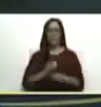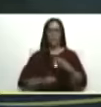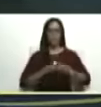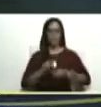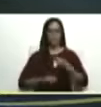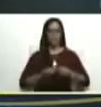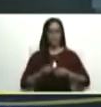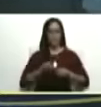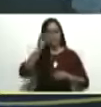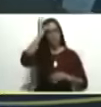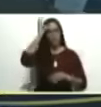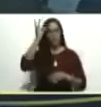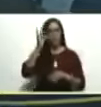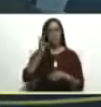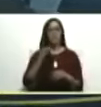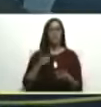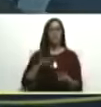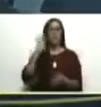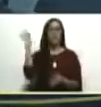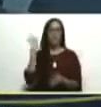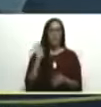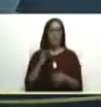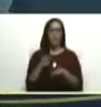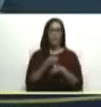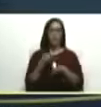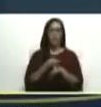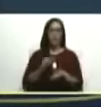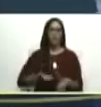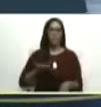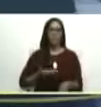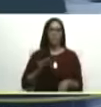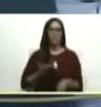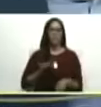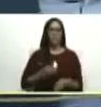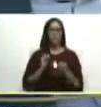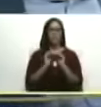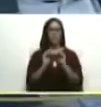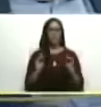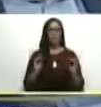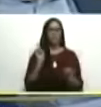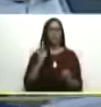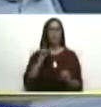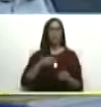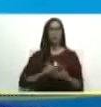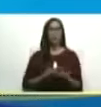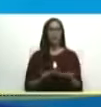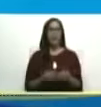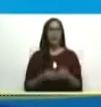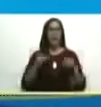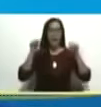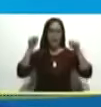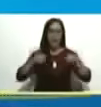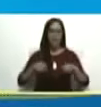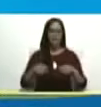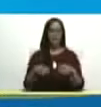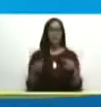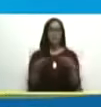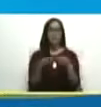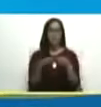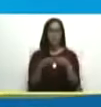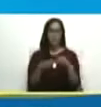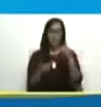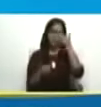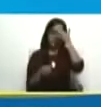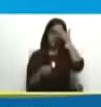el Consejo Federal de Gobierno con importantes anuncios que usted dará a este cuerpo donde se vinculan